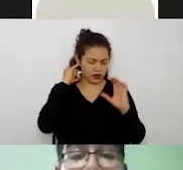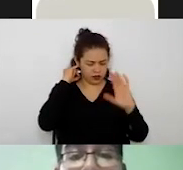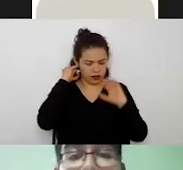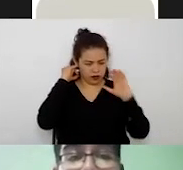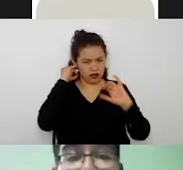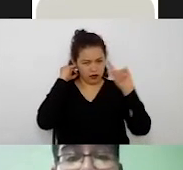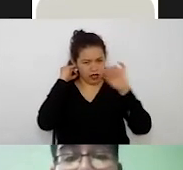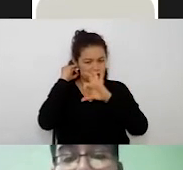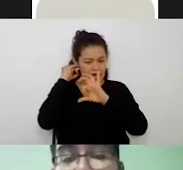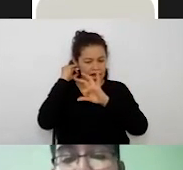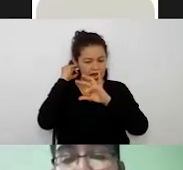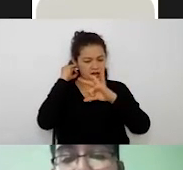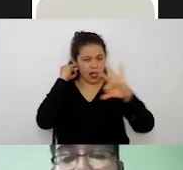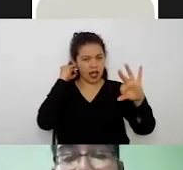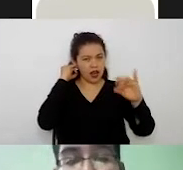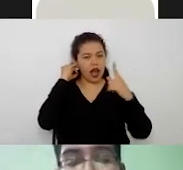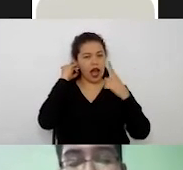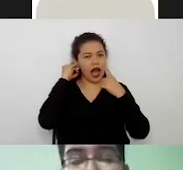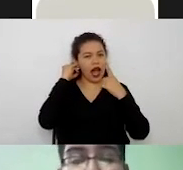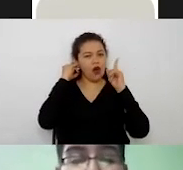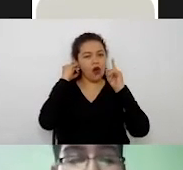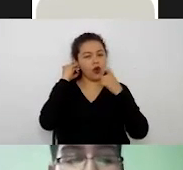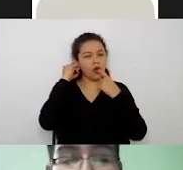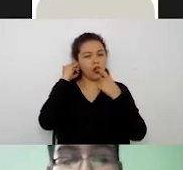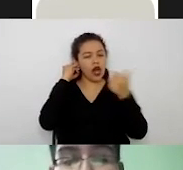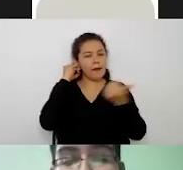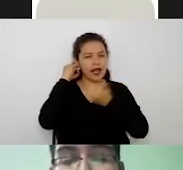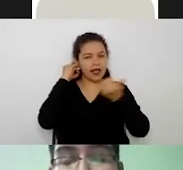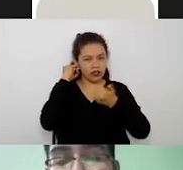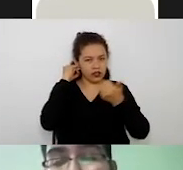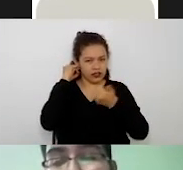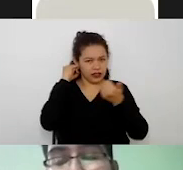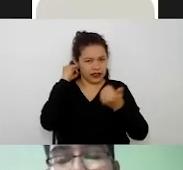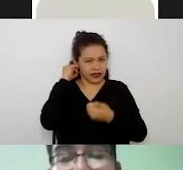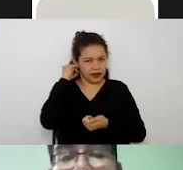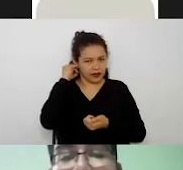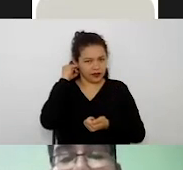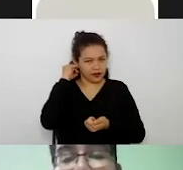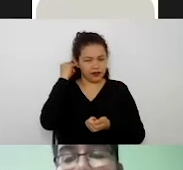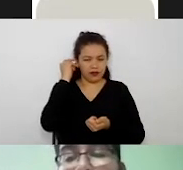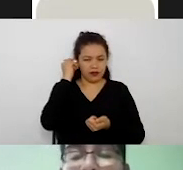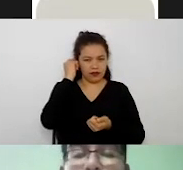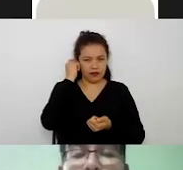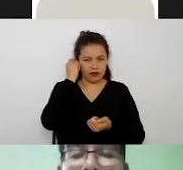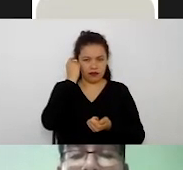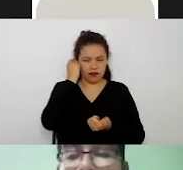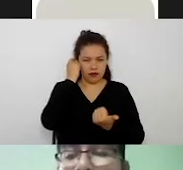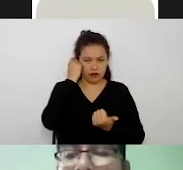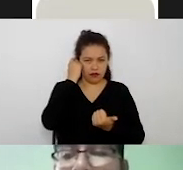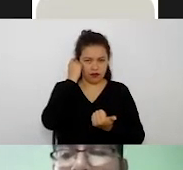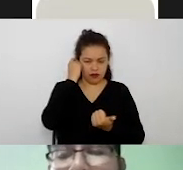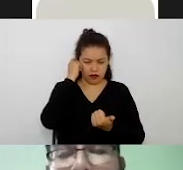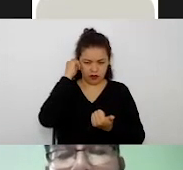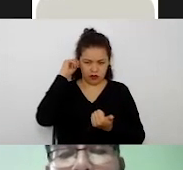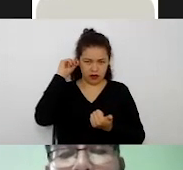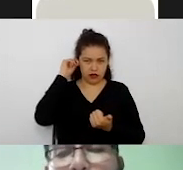cable, son de color amarillo. También es importante que dentro de nuestro centro de trabajo se cumpla con